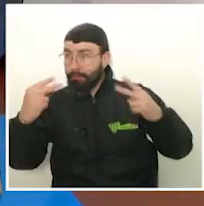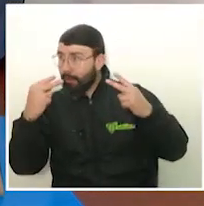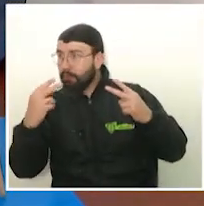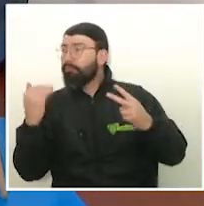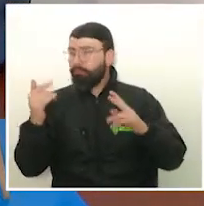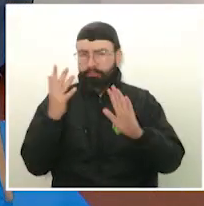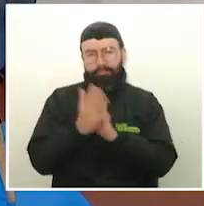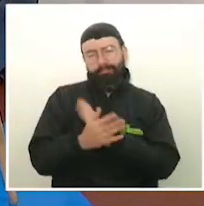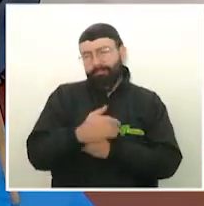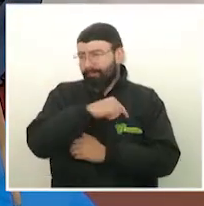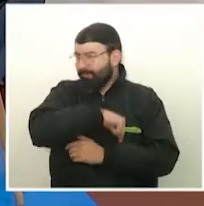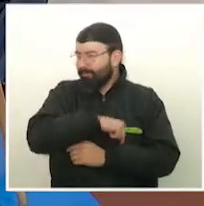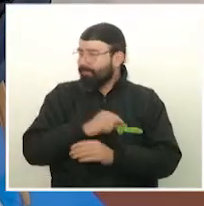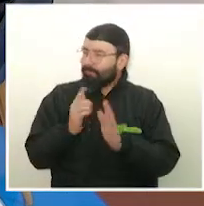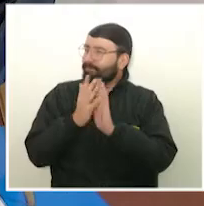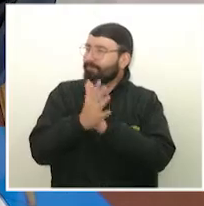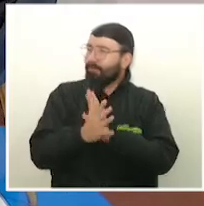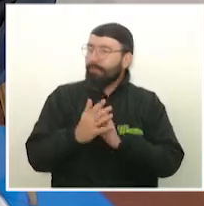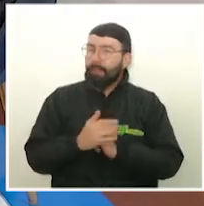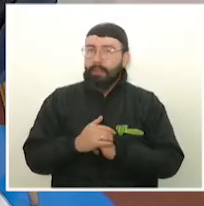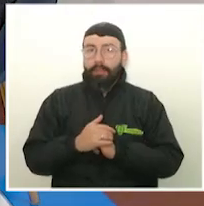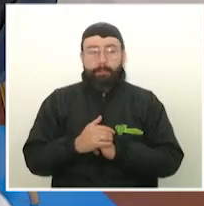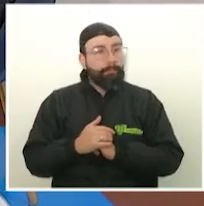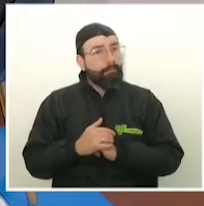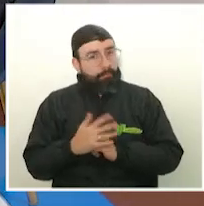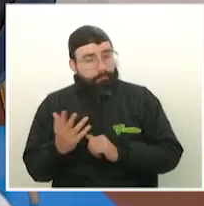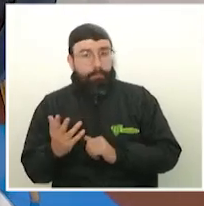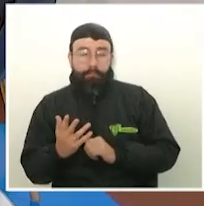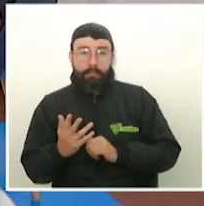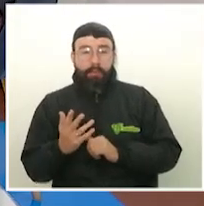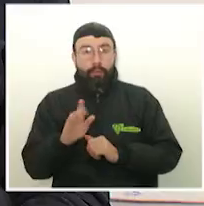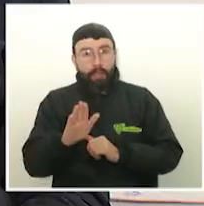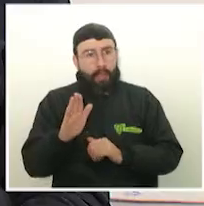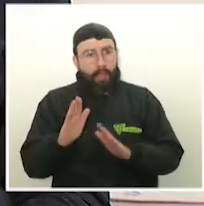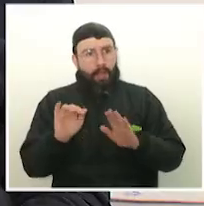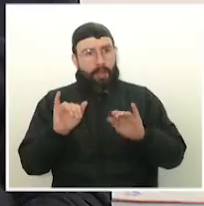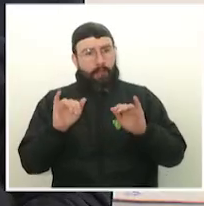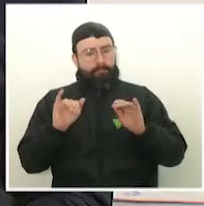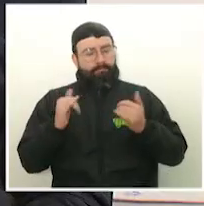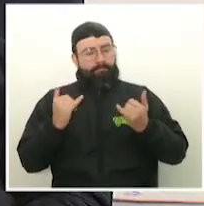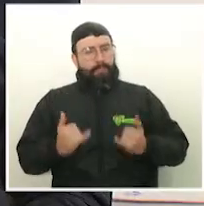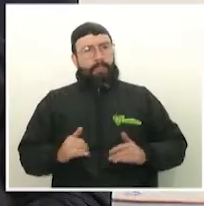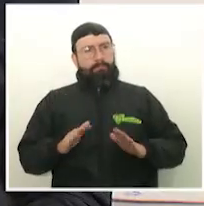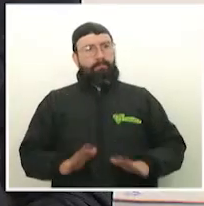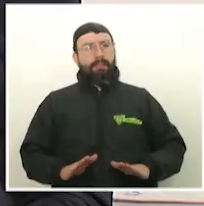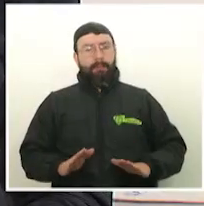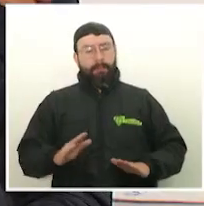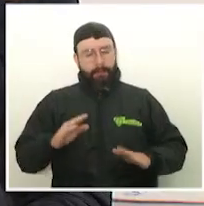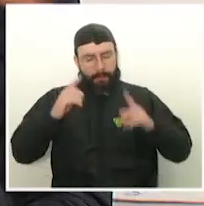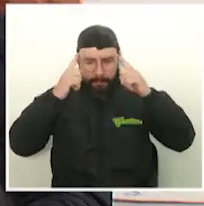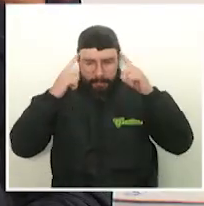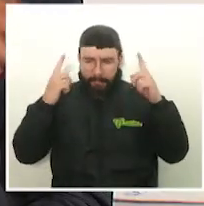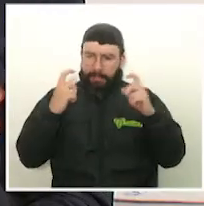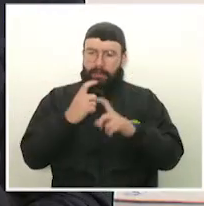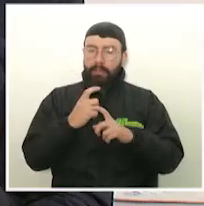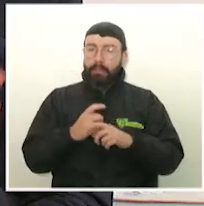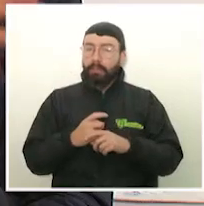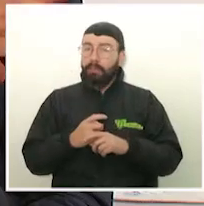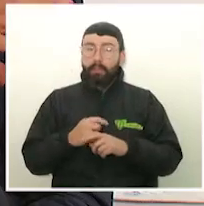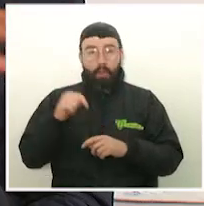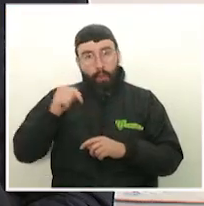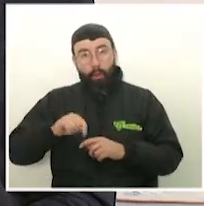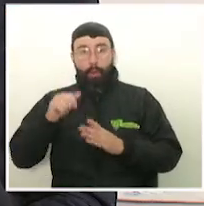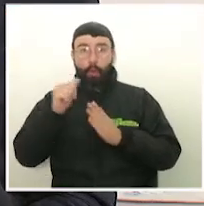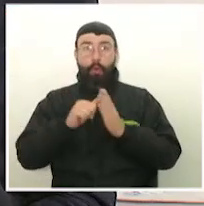mensaje desde el corazón. Pues que hagamos un alto en el camino. Ya es hora de hacer una reflexión. No esperemos que todo lo que resumió el programa de